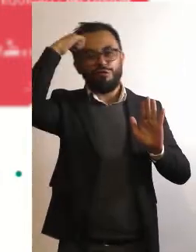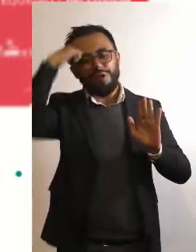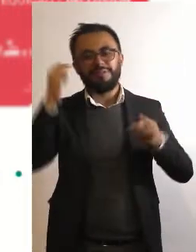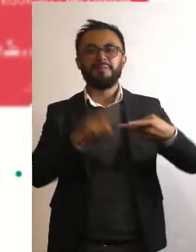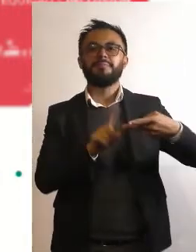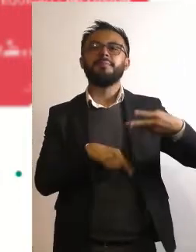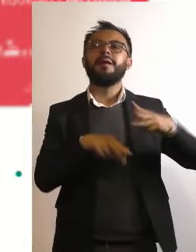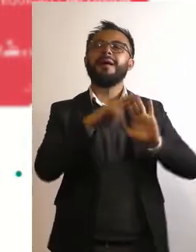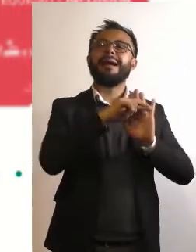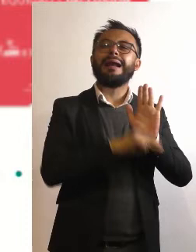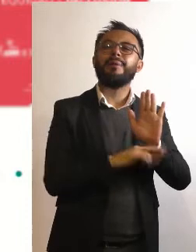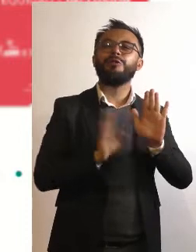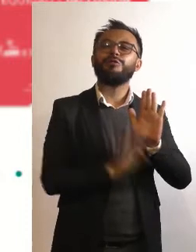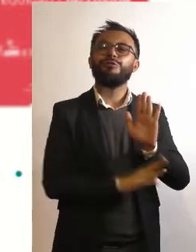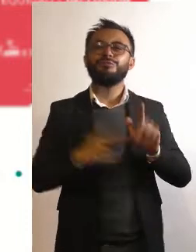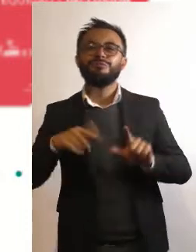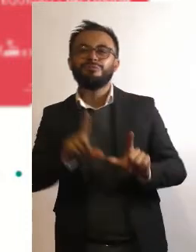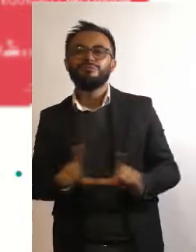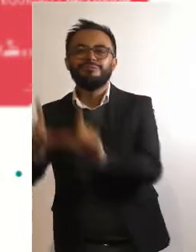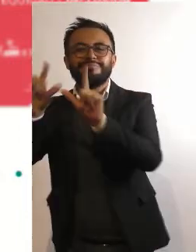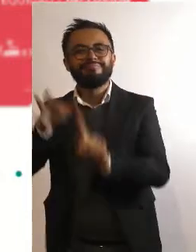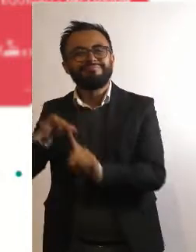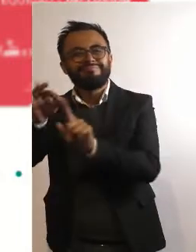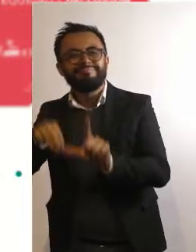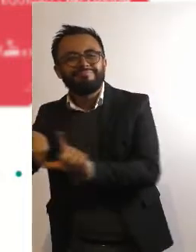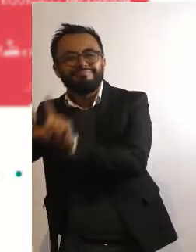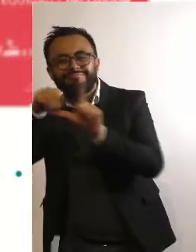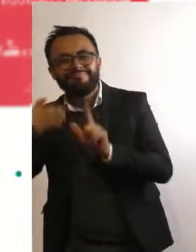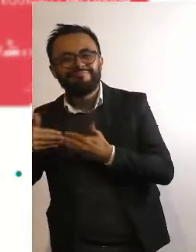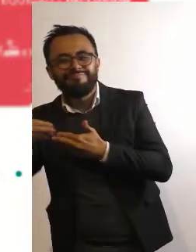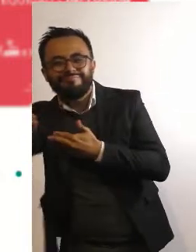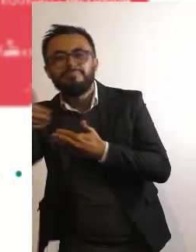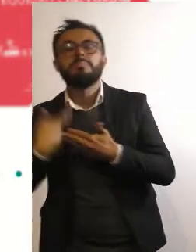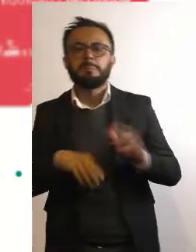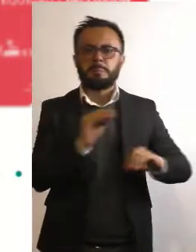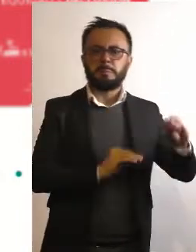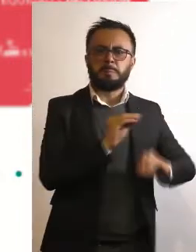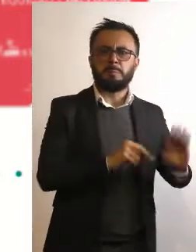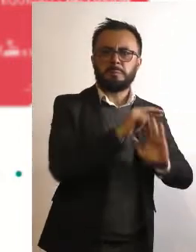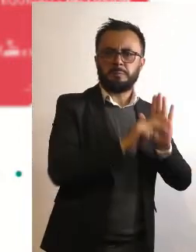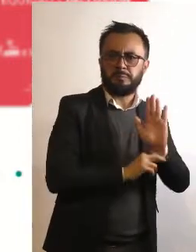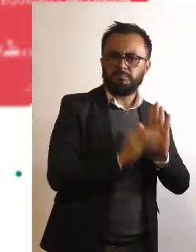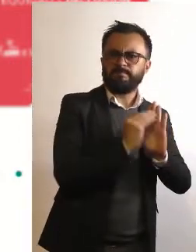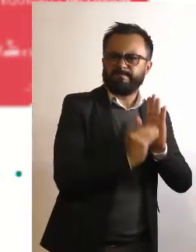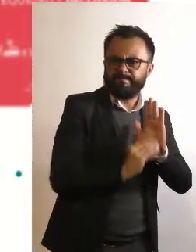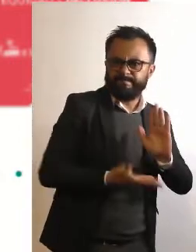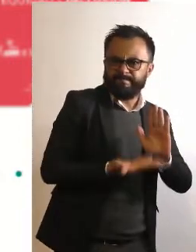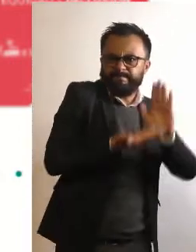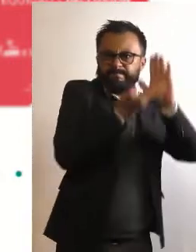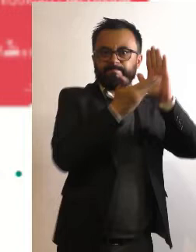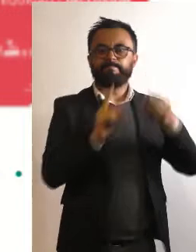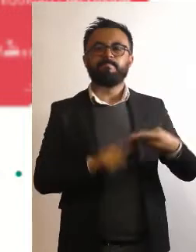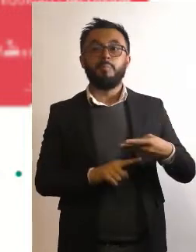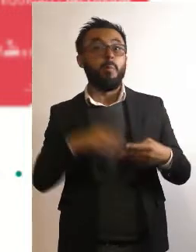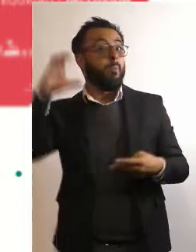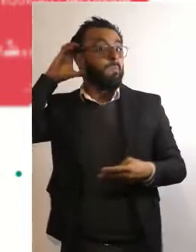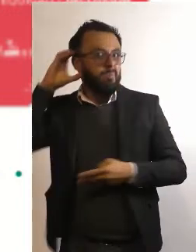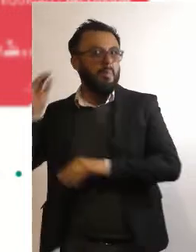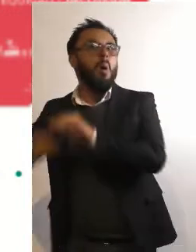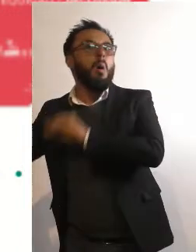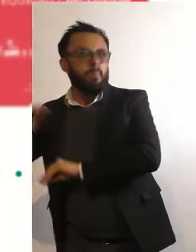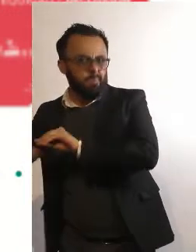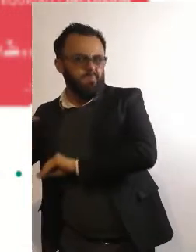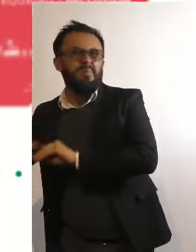Reglamento de Trabajo. En este momento, el Reglamento Estudiantil está ya en recomendaciones en el